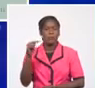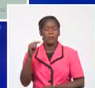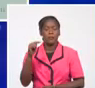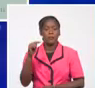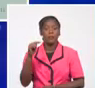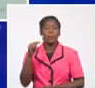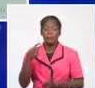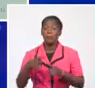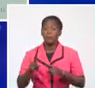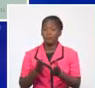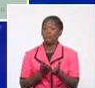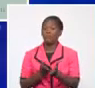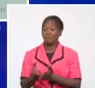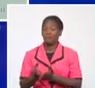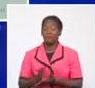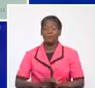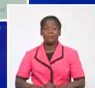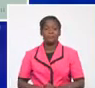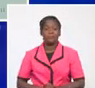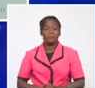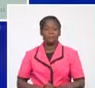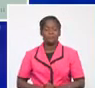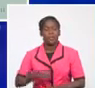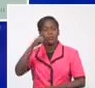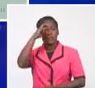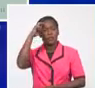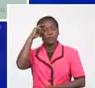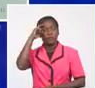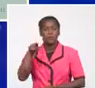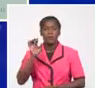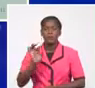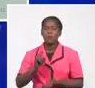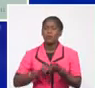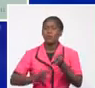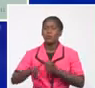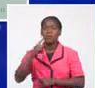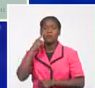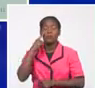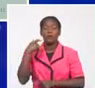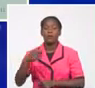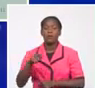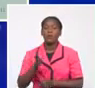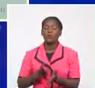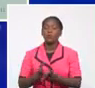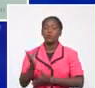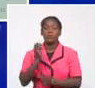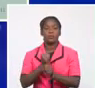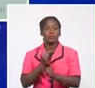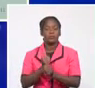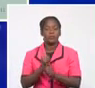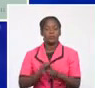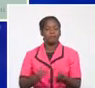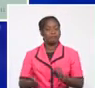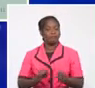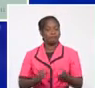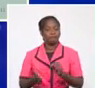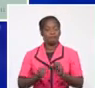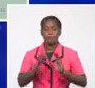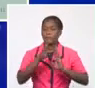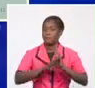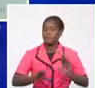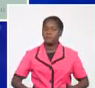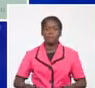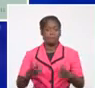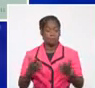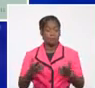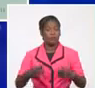todas formas, Santi Espíritu es una provincia que tiene que seguir arreciando las medidas para que realmente